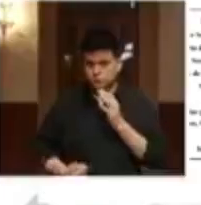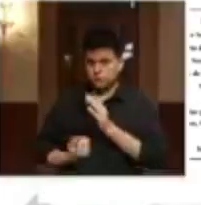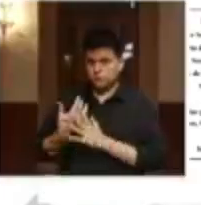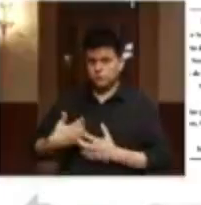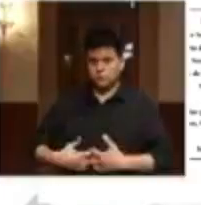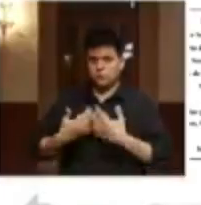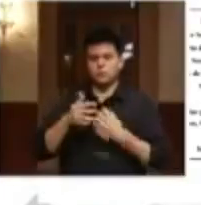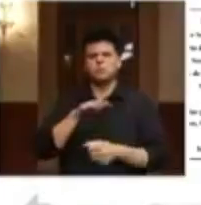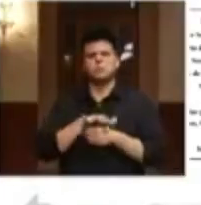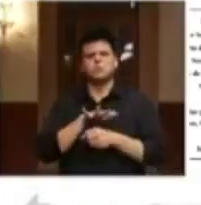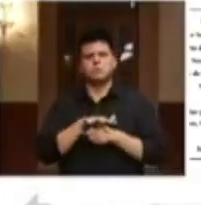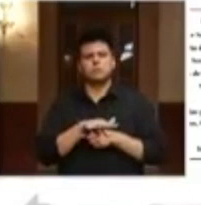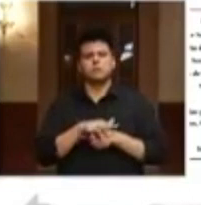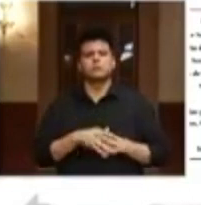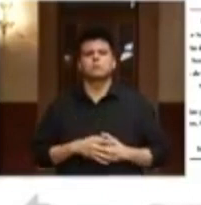esenciales son